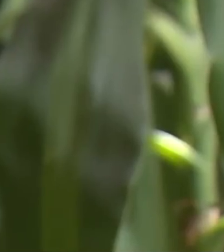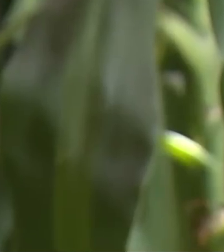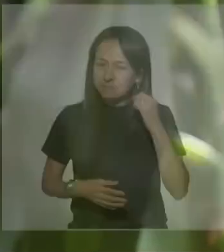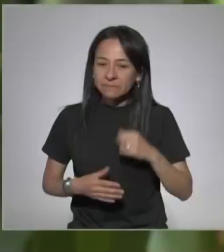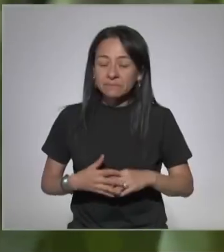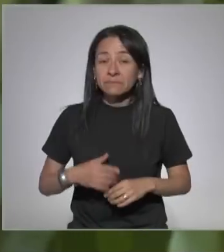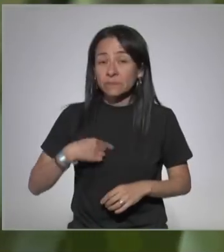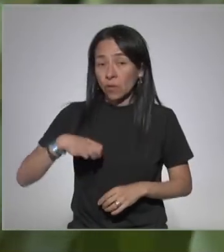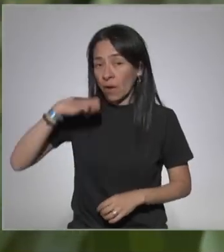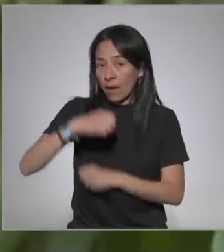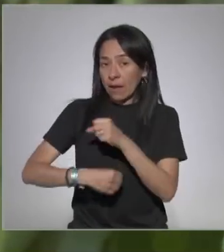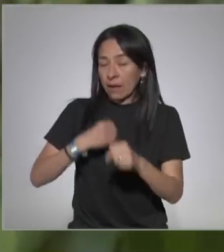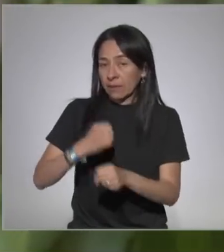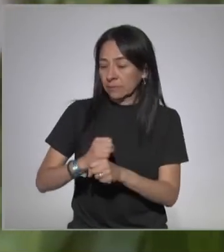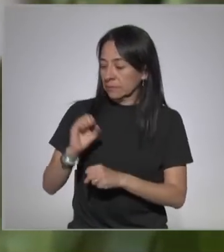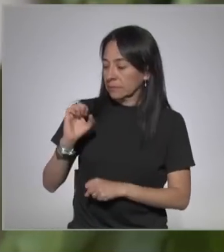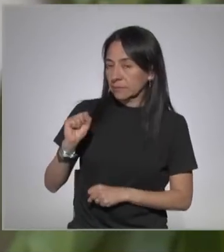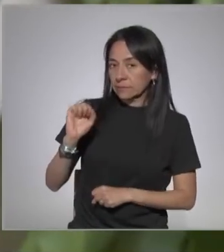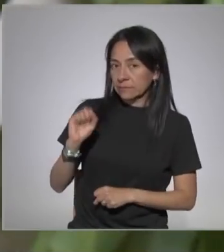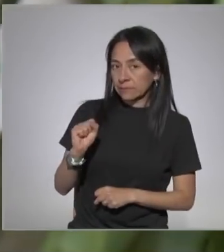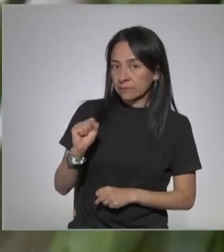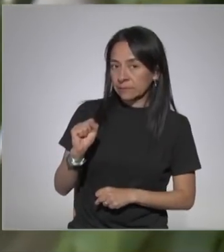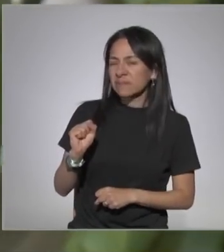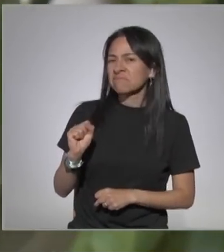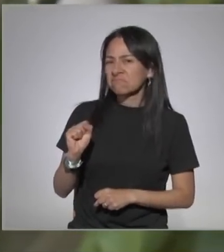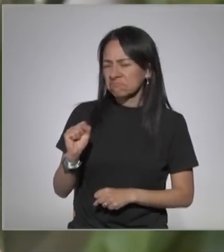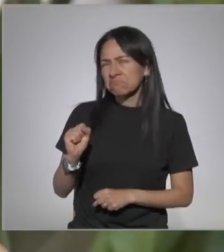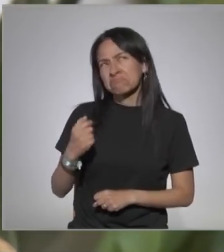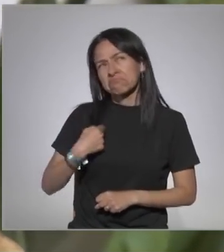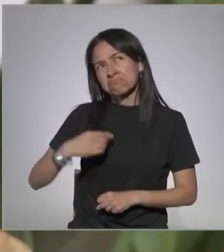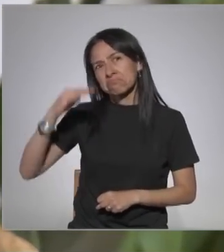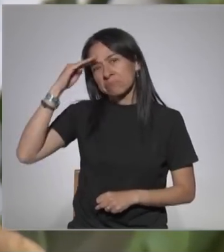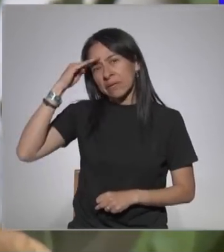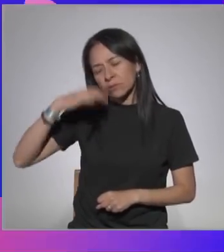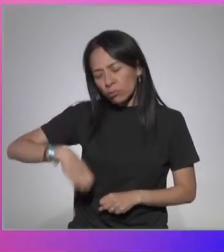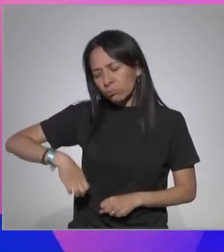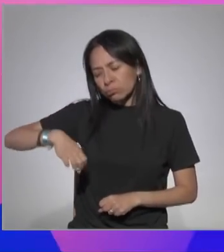Tengo 60 años. Yo creo que con la edad sí